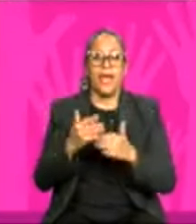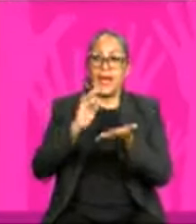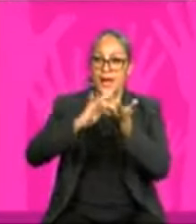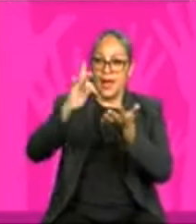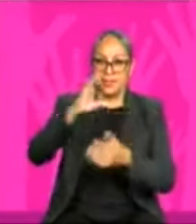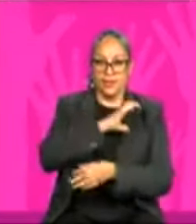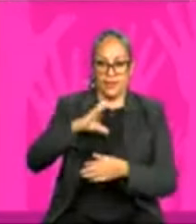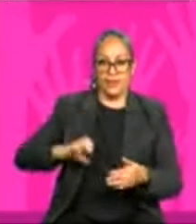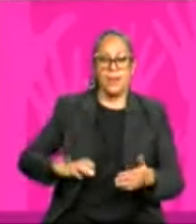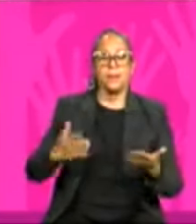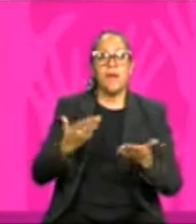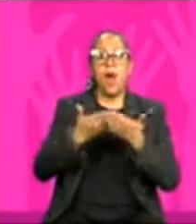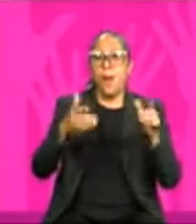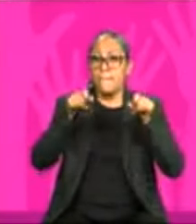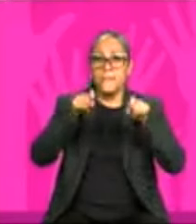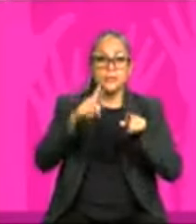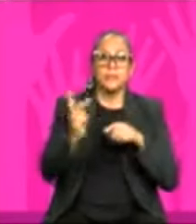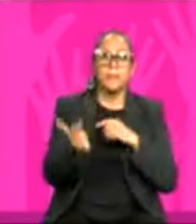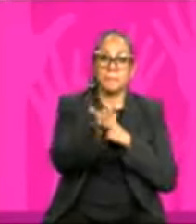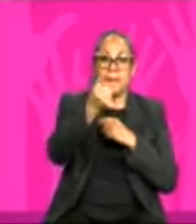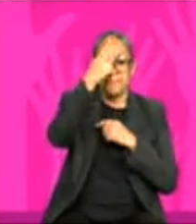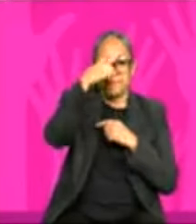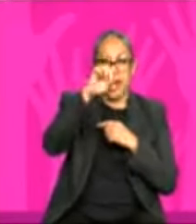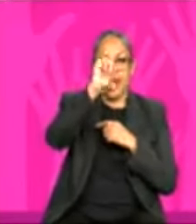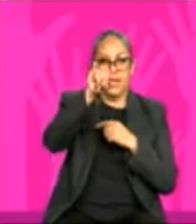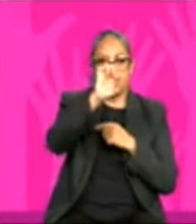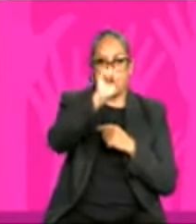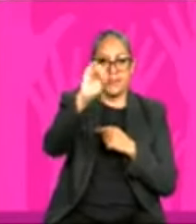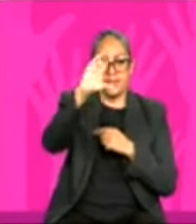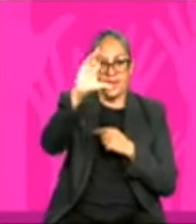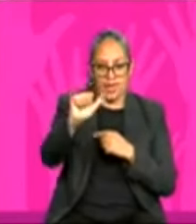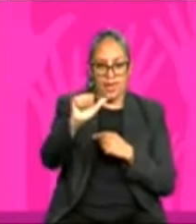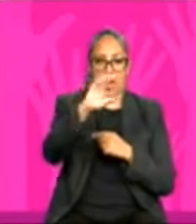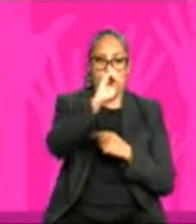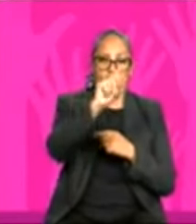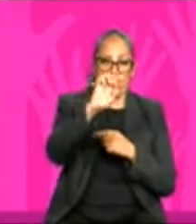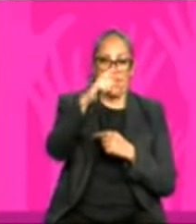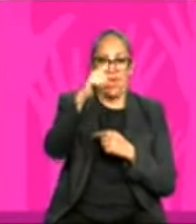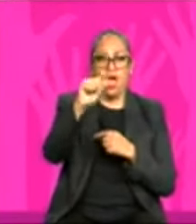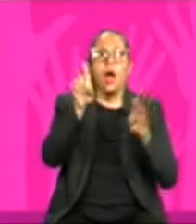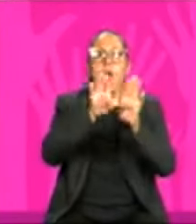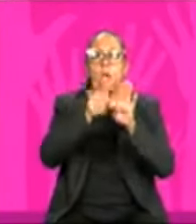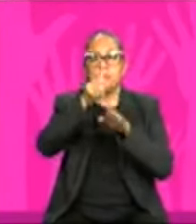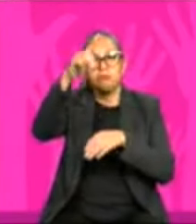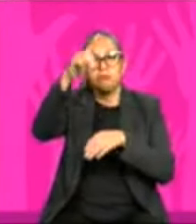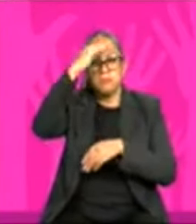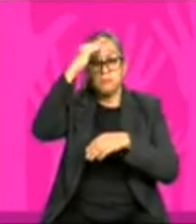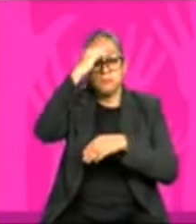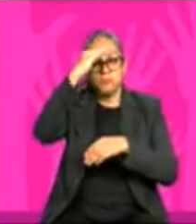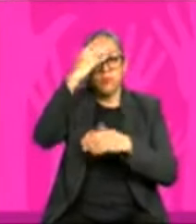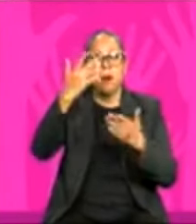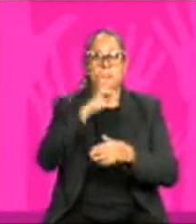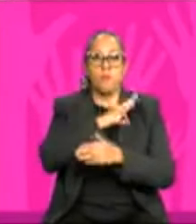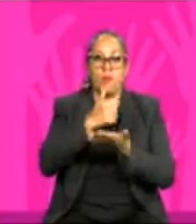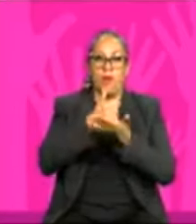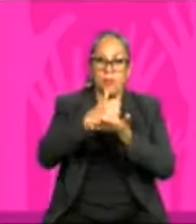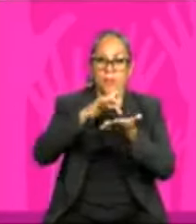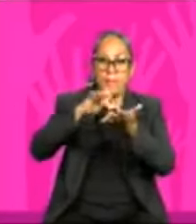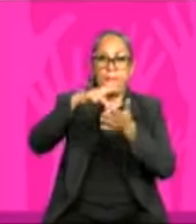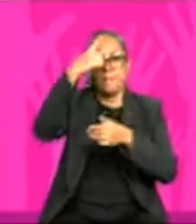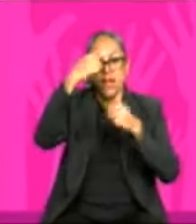Misma pregunta para Jessica Ortega de la Cruz. ¿Cuál es su estrategia integral para abordar los desafíos de seguridad? Es decir,